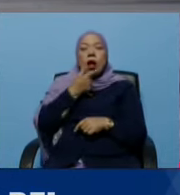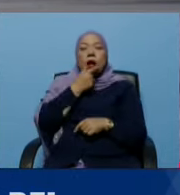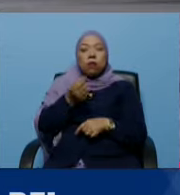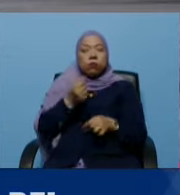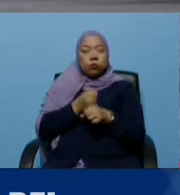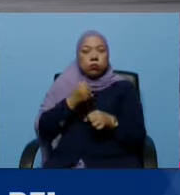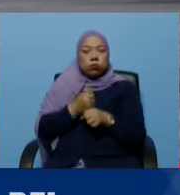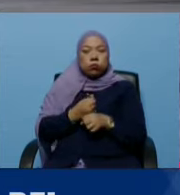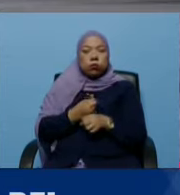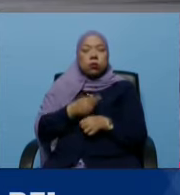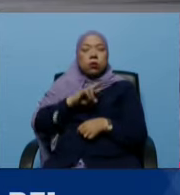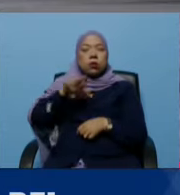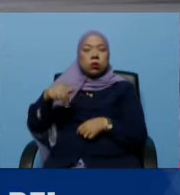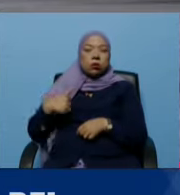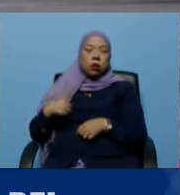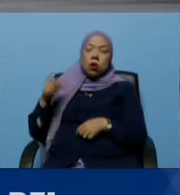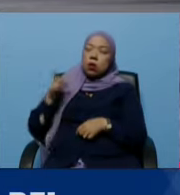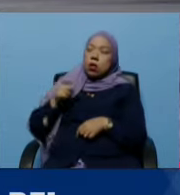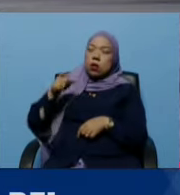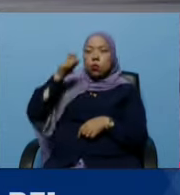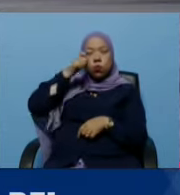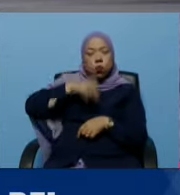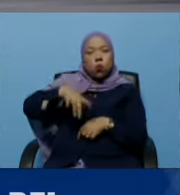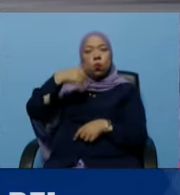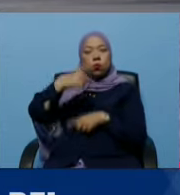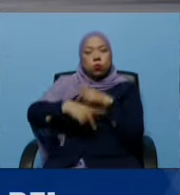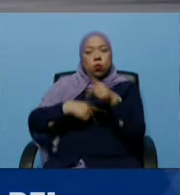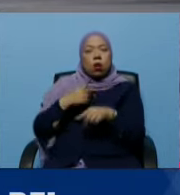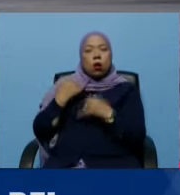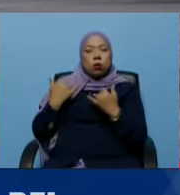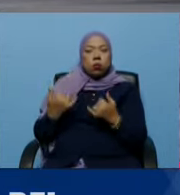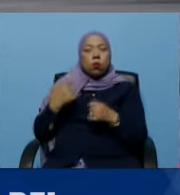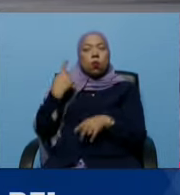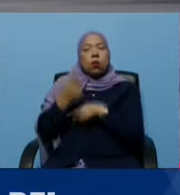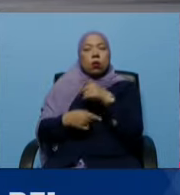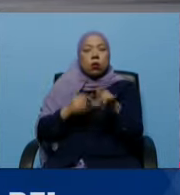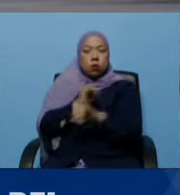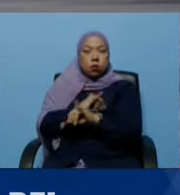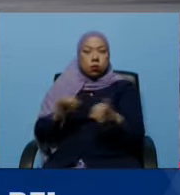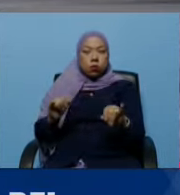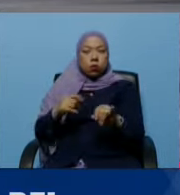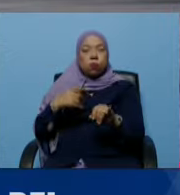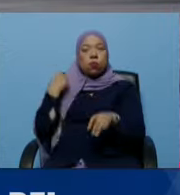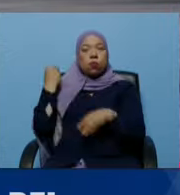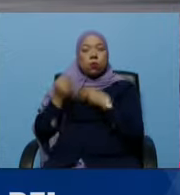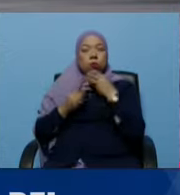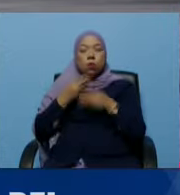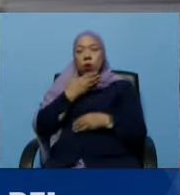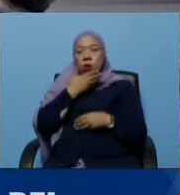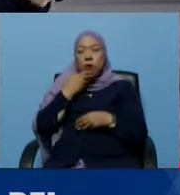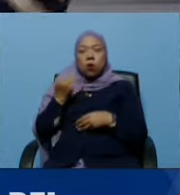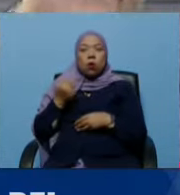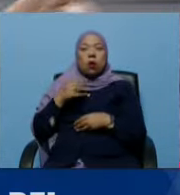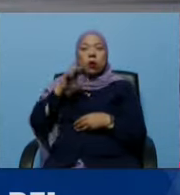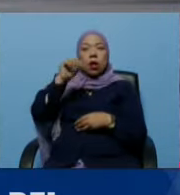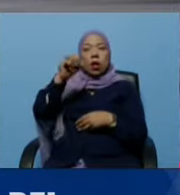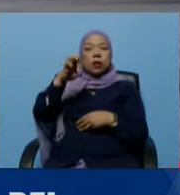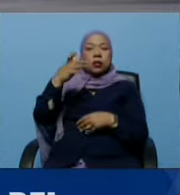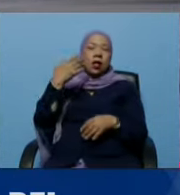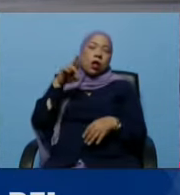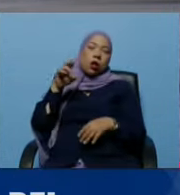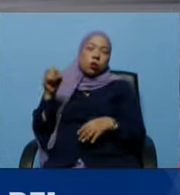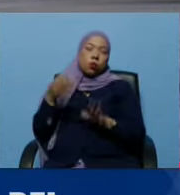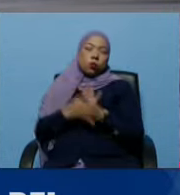acceso a estos minerales que son necesarios para la producción, en este caso de productos terminados, como es el mejor acero del mundo, como lo estamos